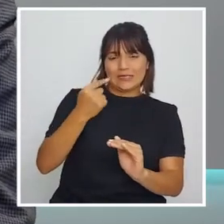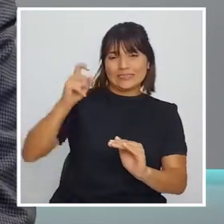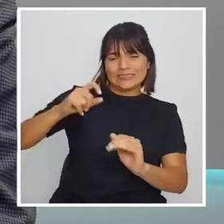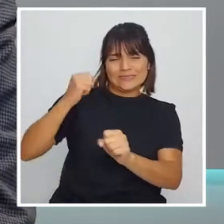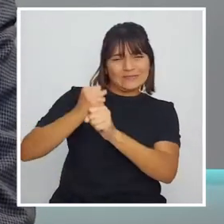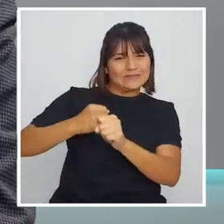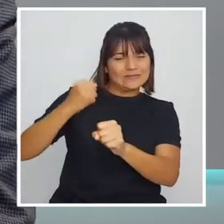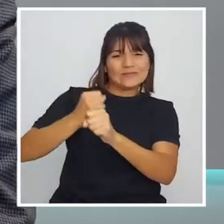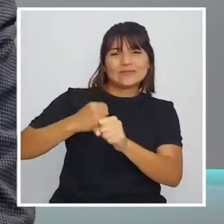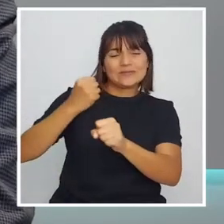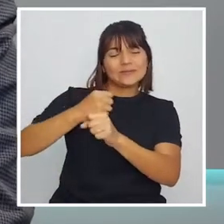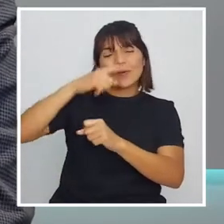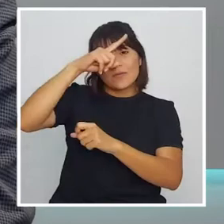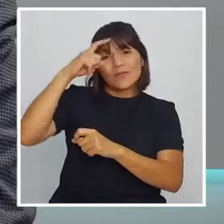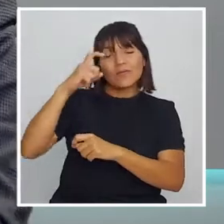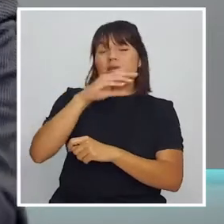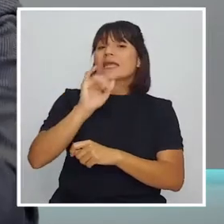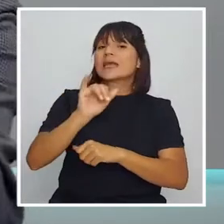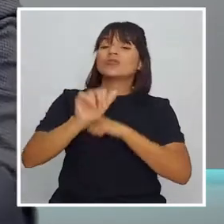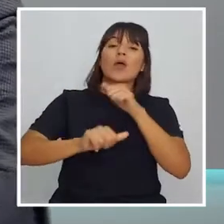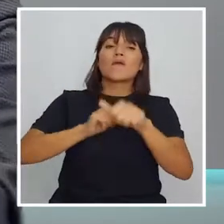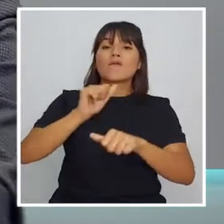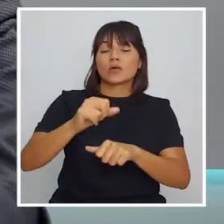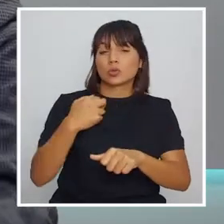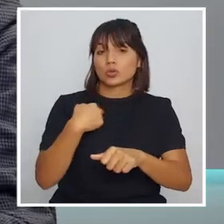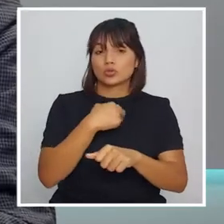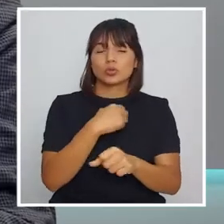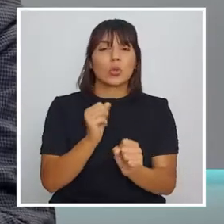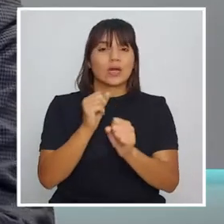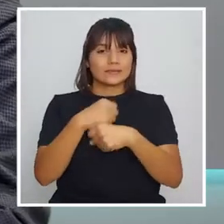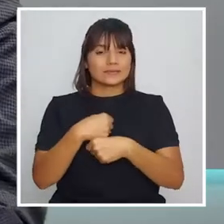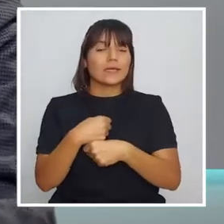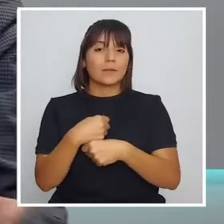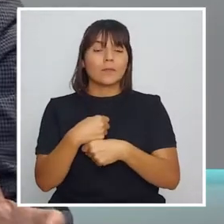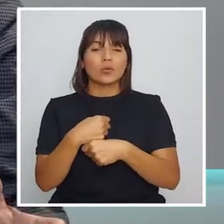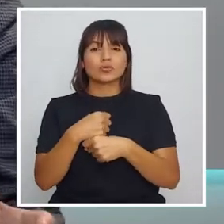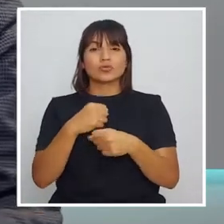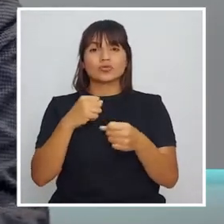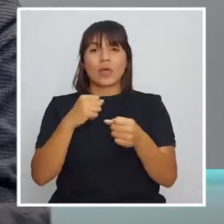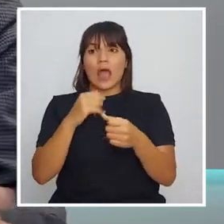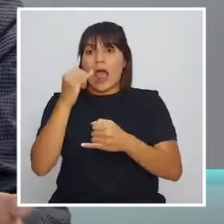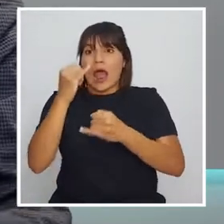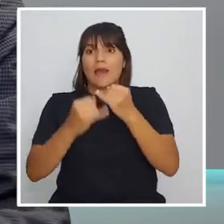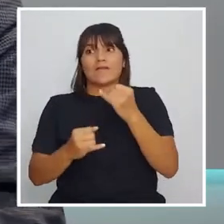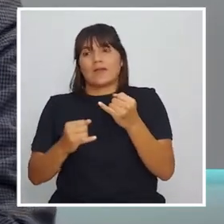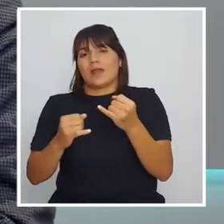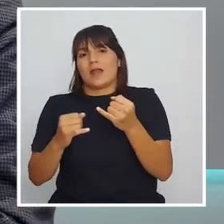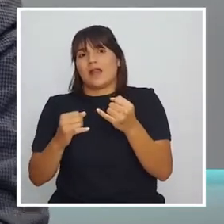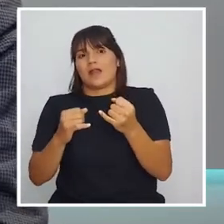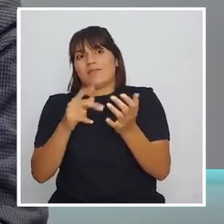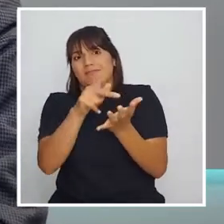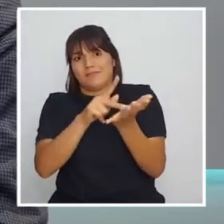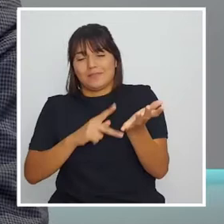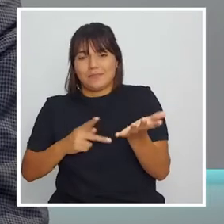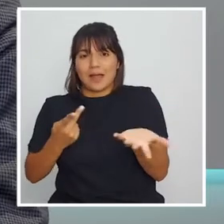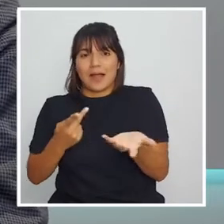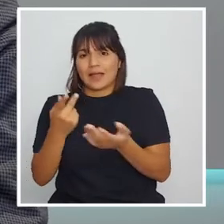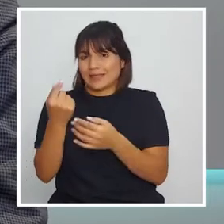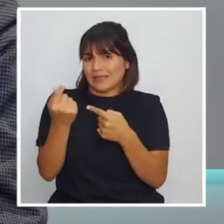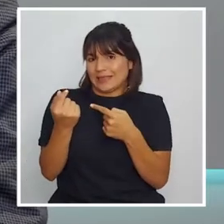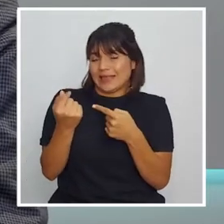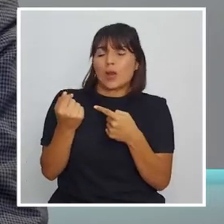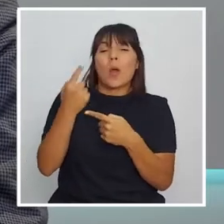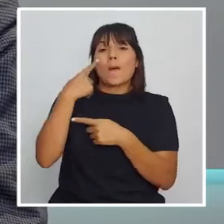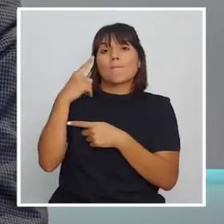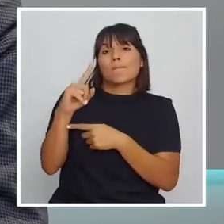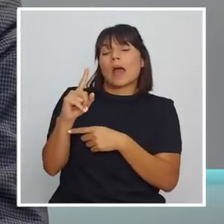esos esfuerzos que uno hace se convierten en una cantidad de dinero que está destinado a servir para